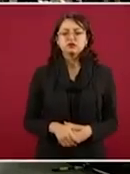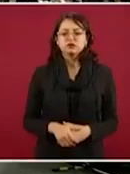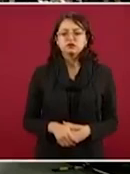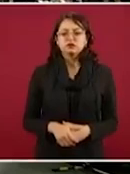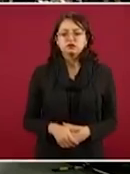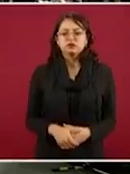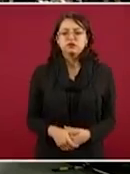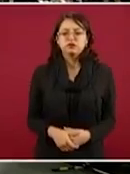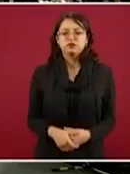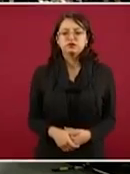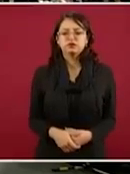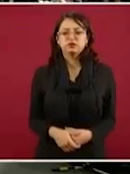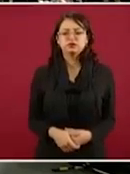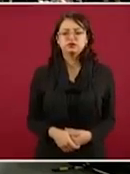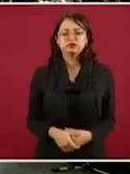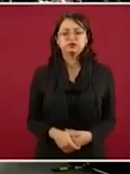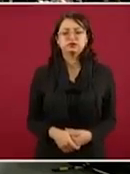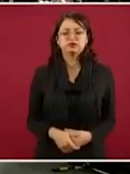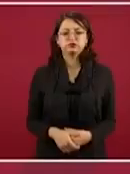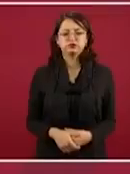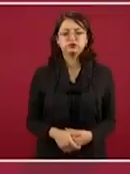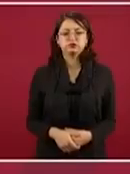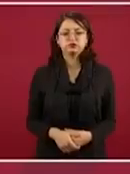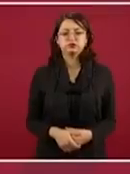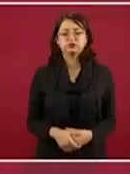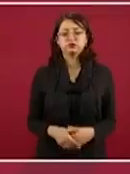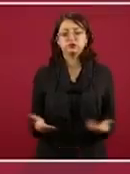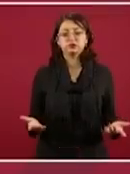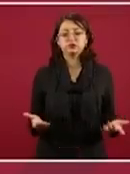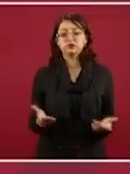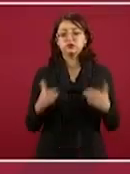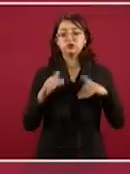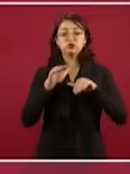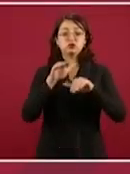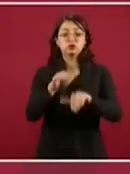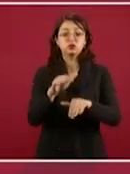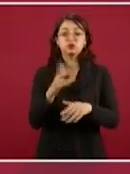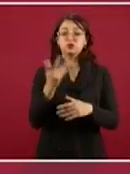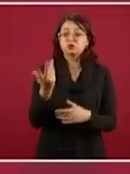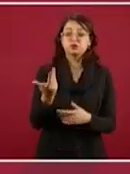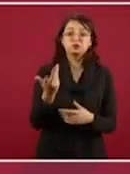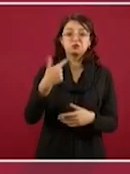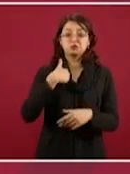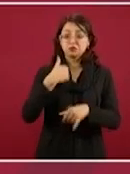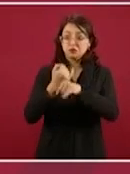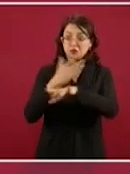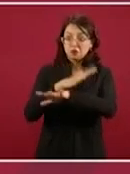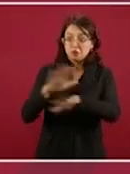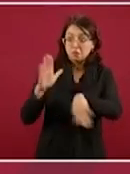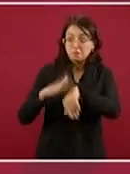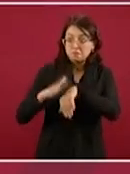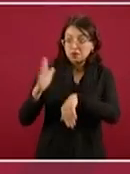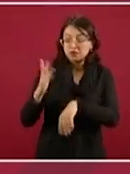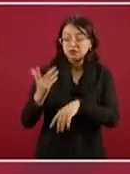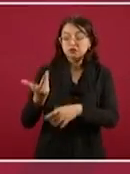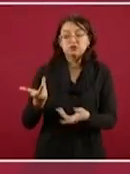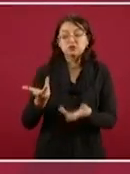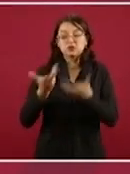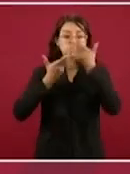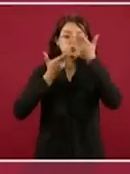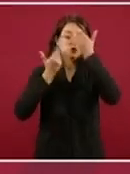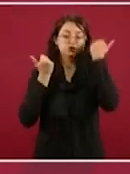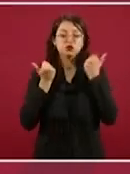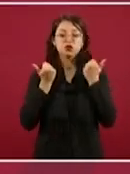Pues yo no tengo más información. Yo lo que sé es que ya se